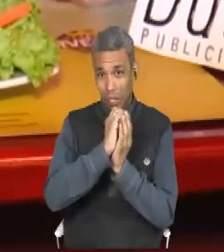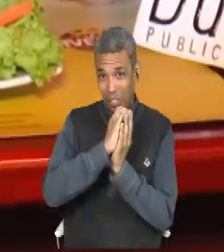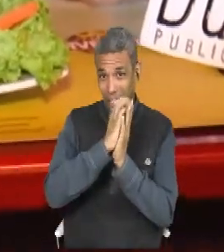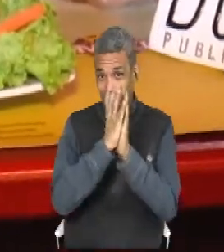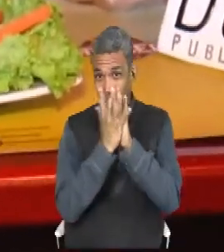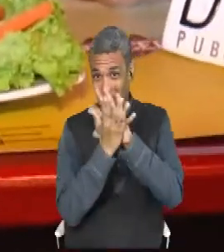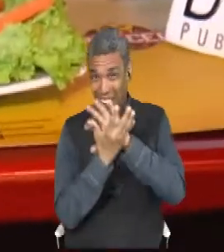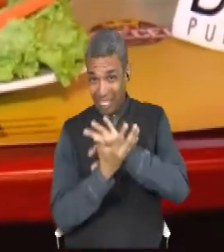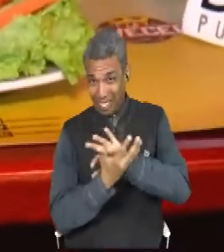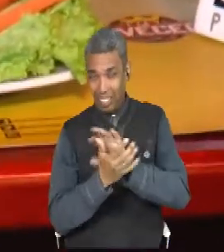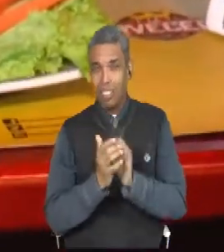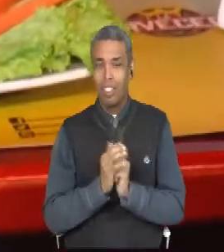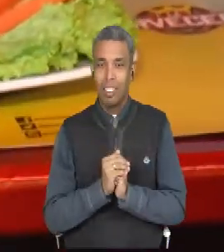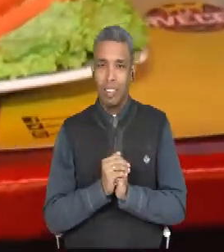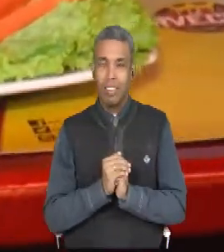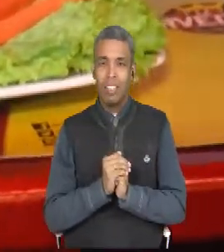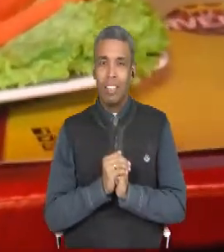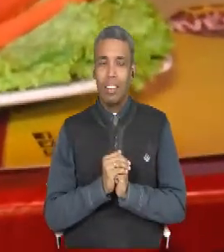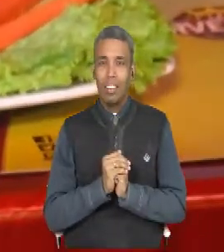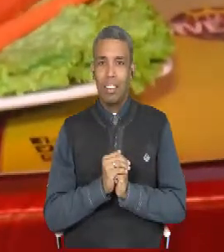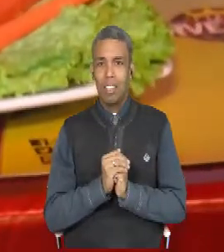con nuestras zanahorias en bastones.